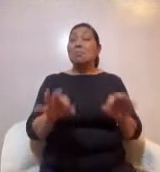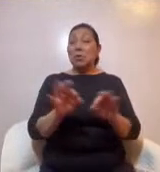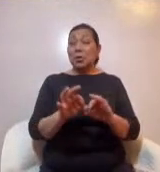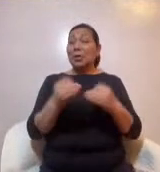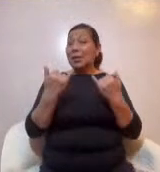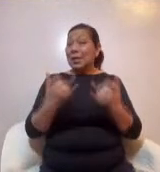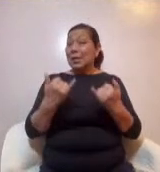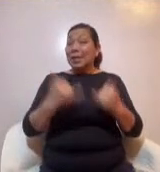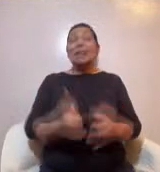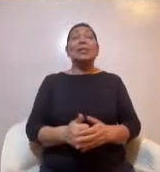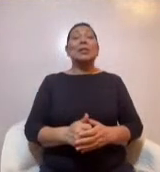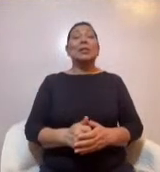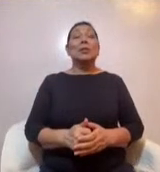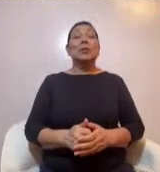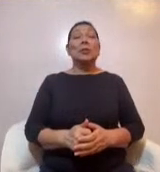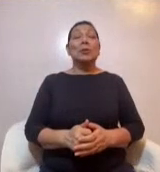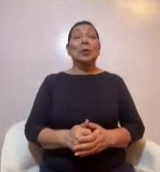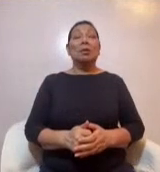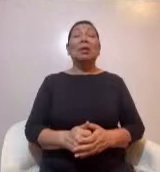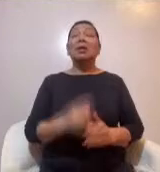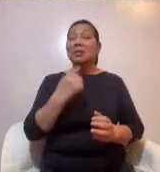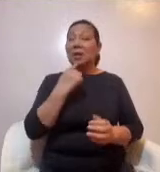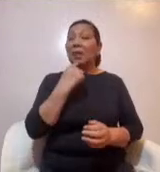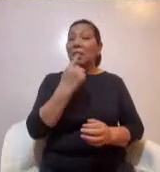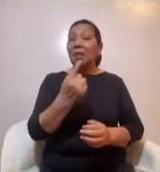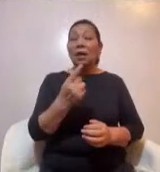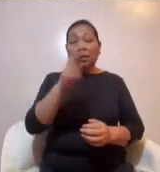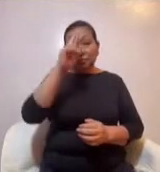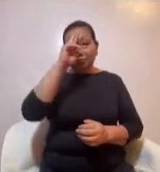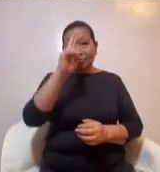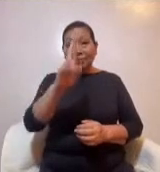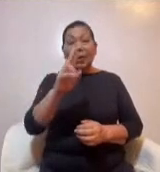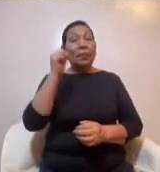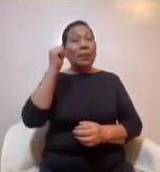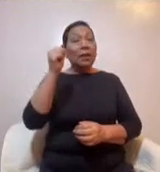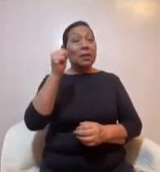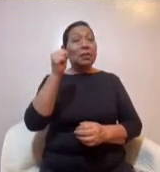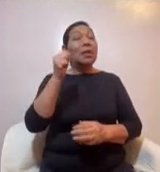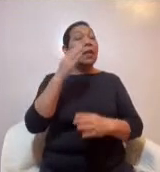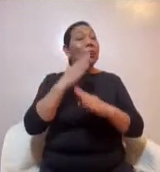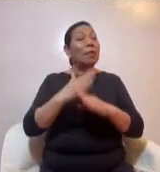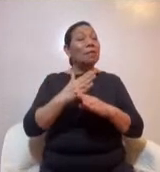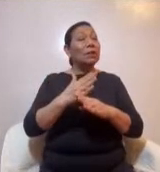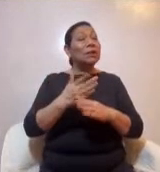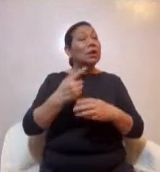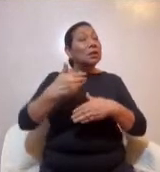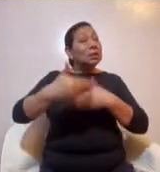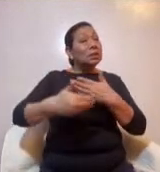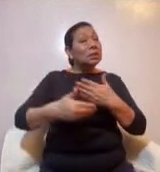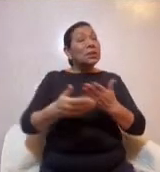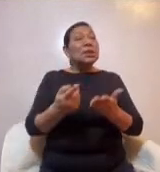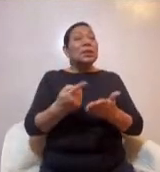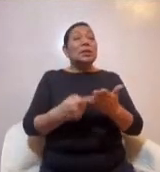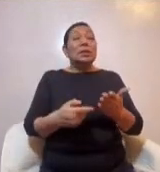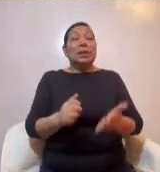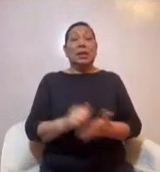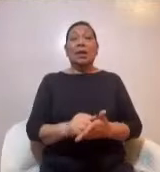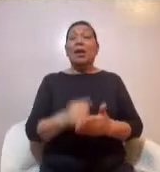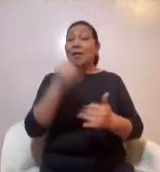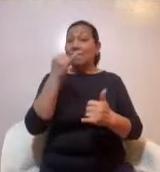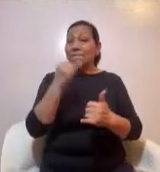es importante, en este caso, se ha acreditado la vulneración del derecho de defensa, lo cual generó que